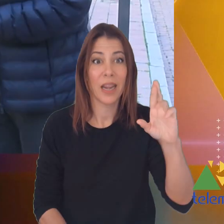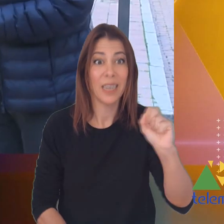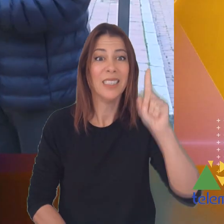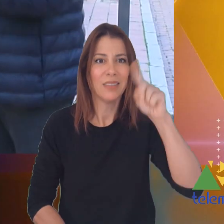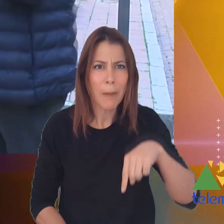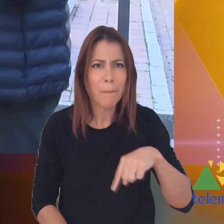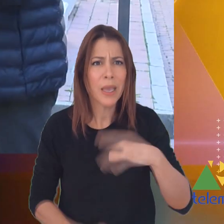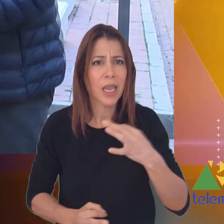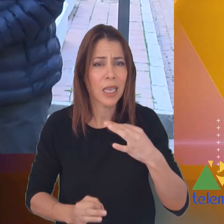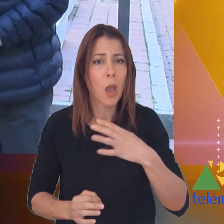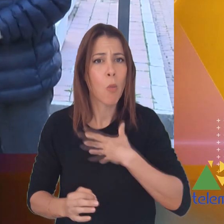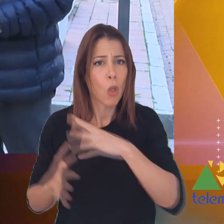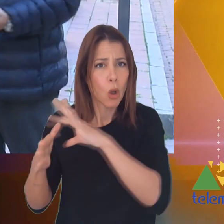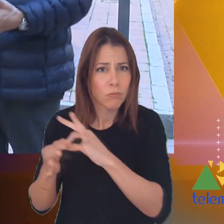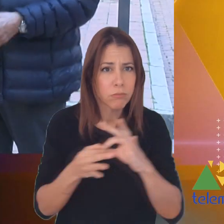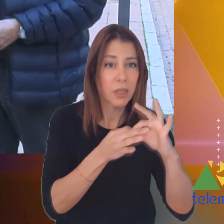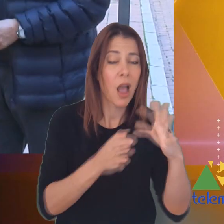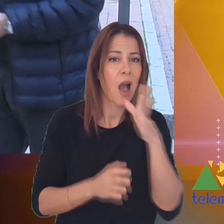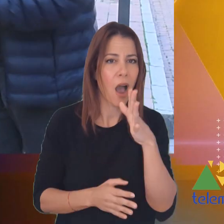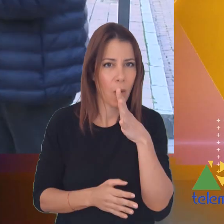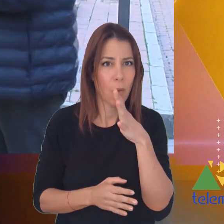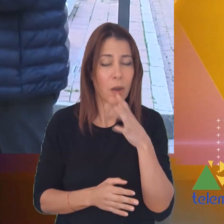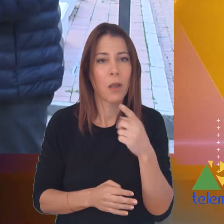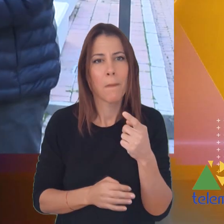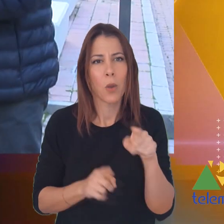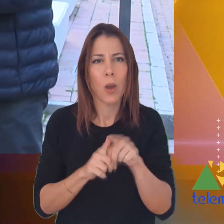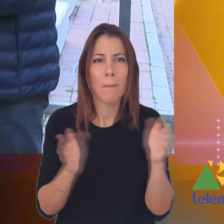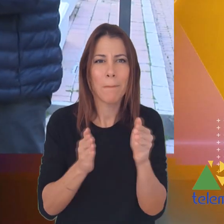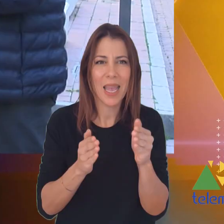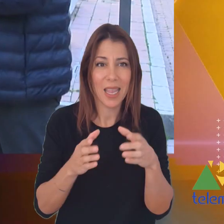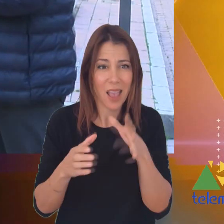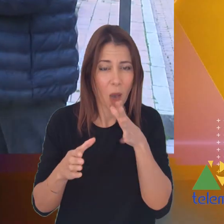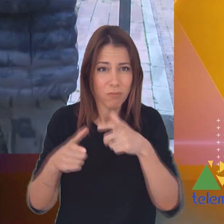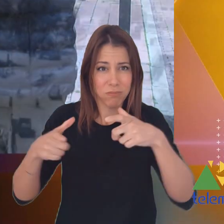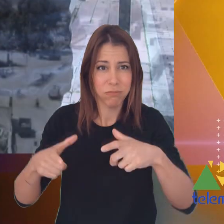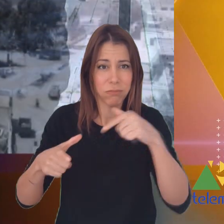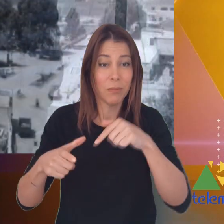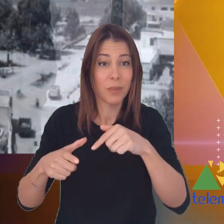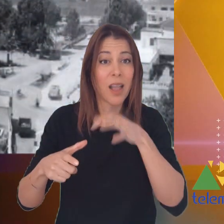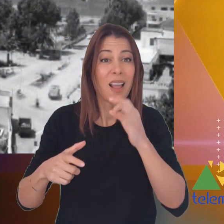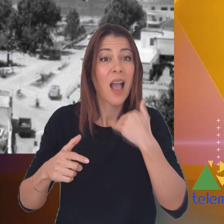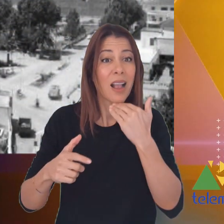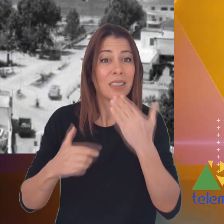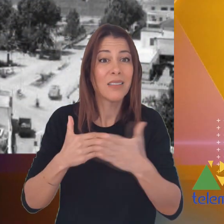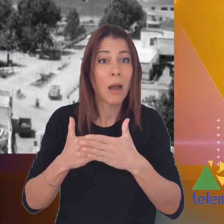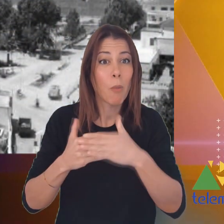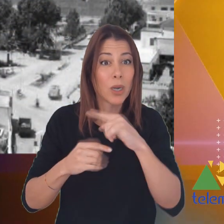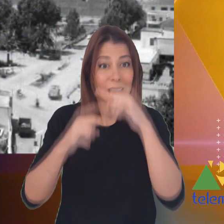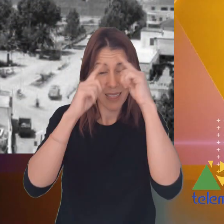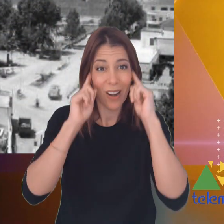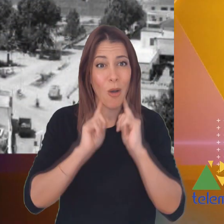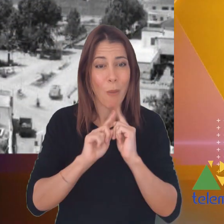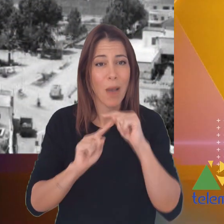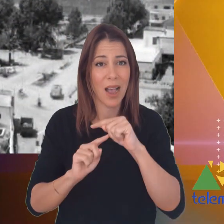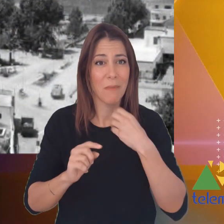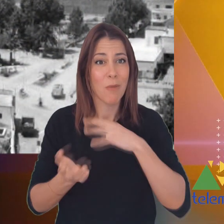ingenio, que yo lo llegué a conocer, y lo hemos conocido mucho, una pequeña acequia que salía de la puerta casi de las monjas dominicas,